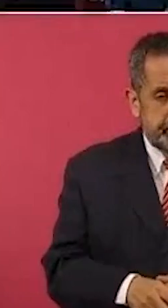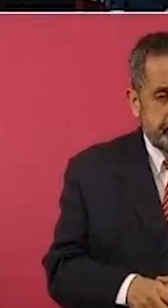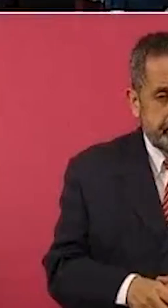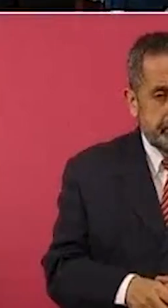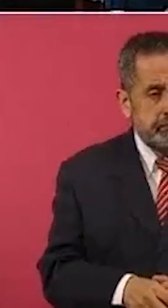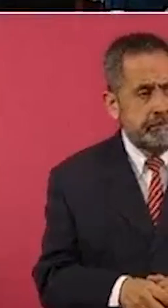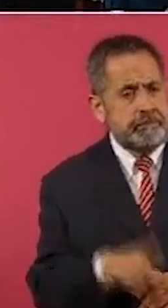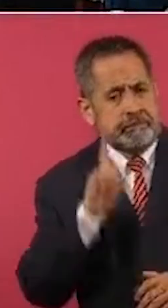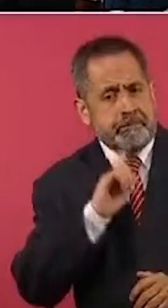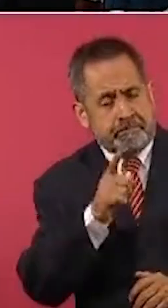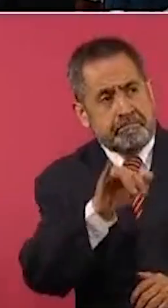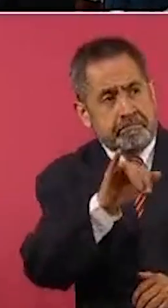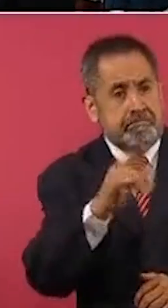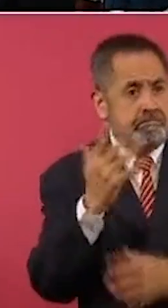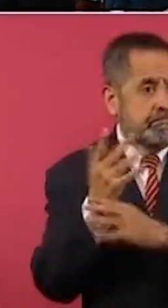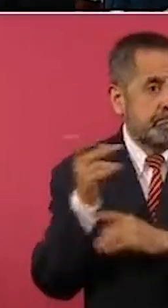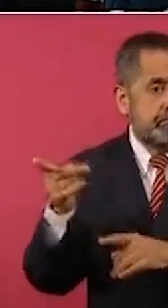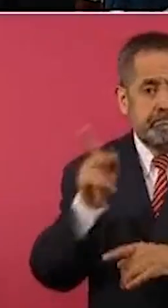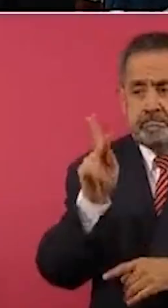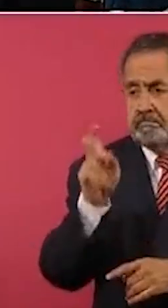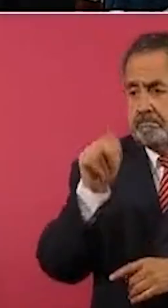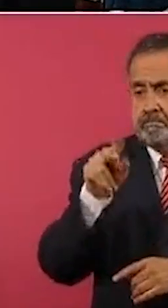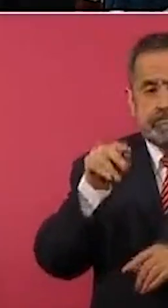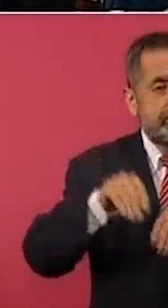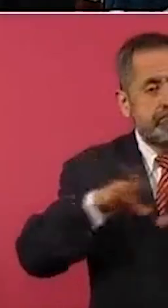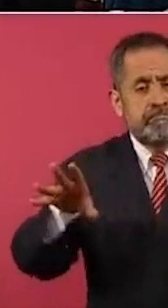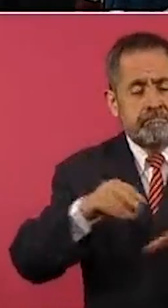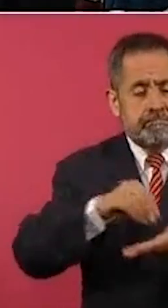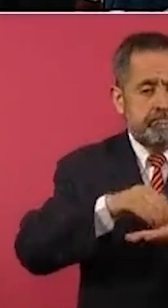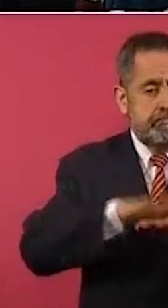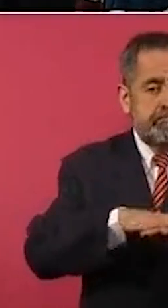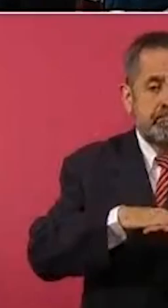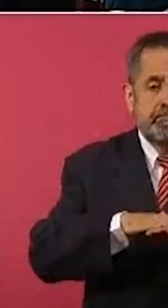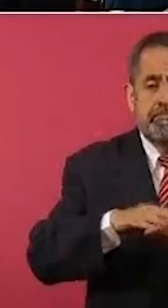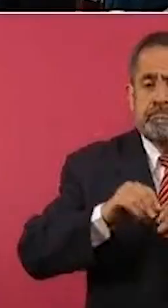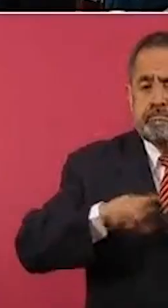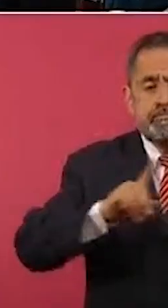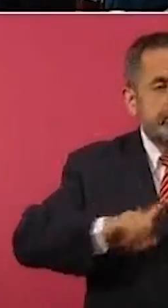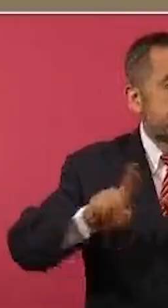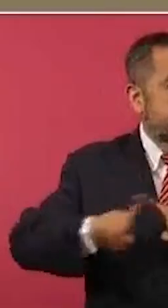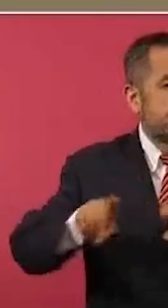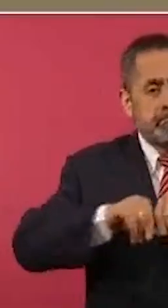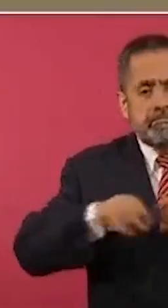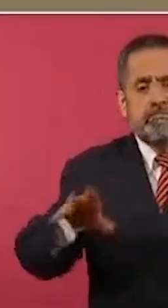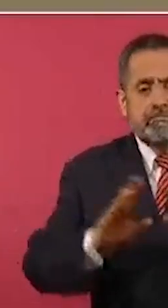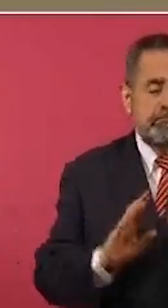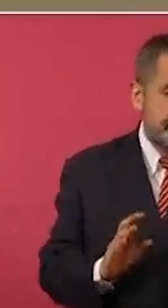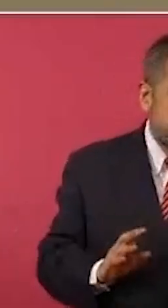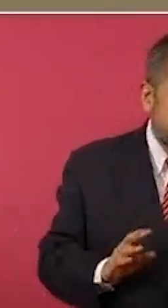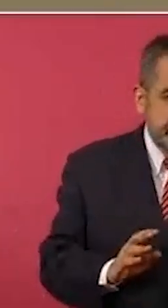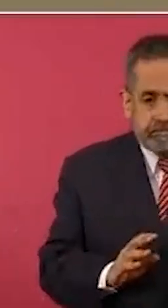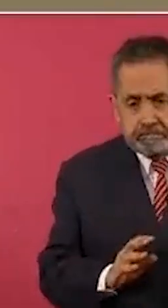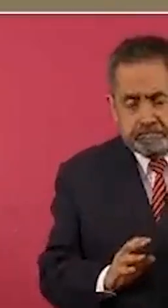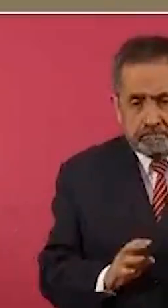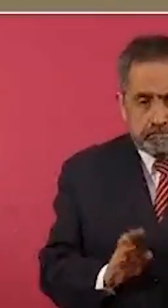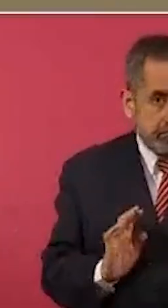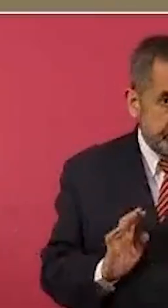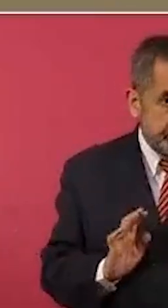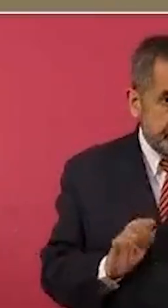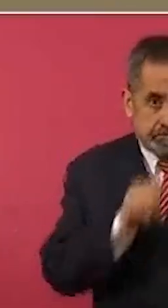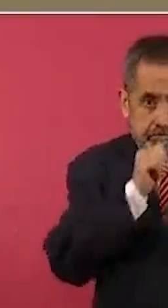Sí, lo anunció, está publicado en diversos medios, pero bueno, entonces lo